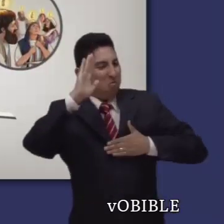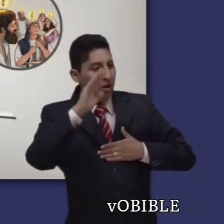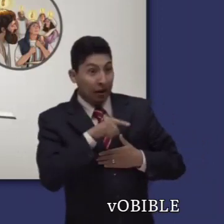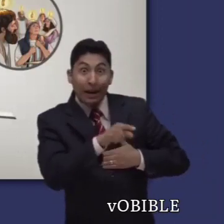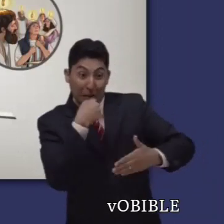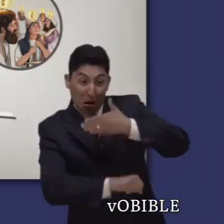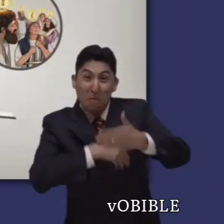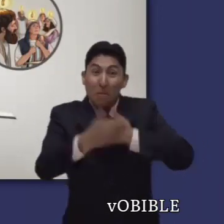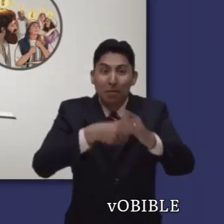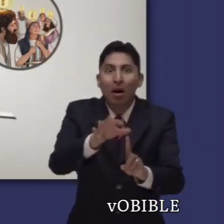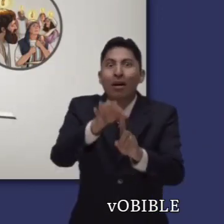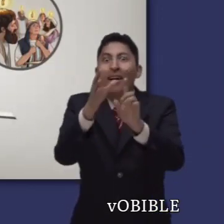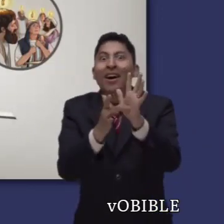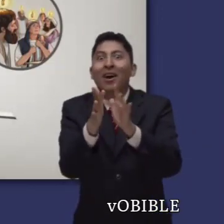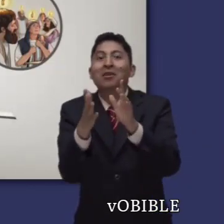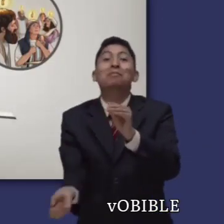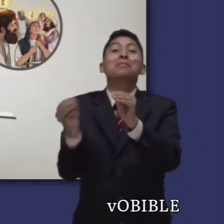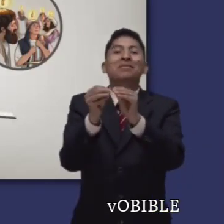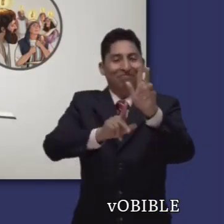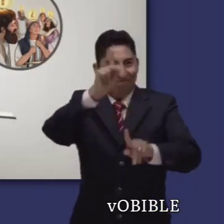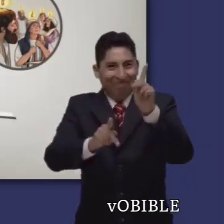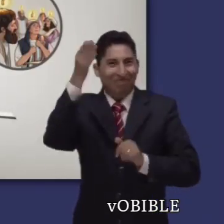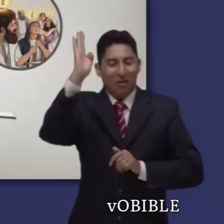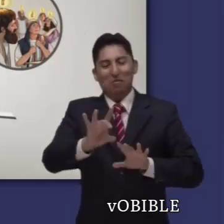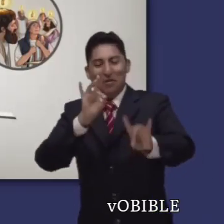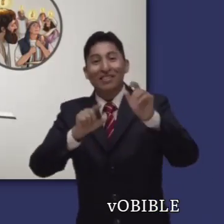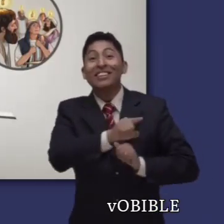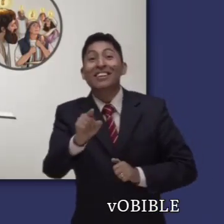Jesucristo y los coherederos de su reino eterno.